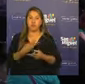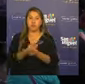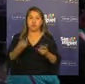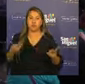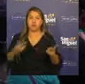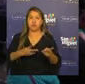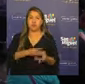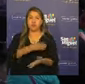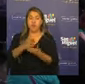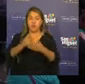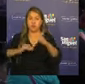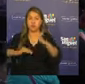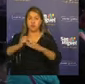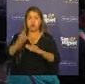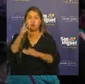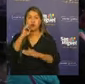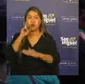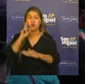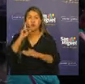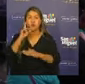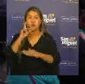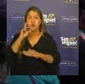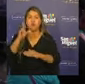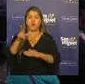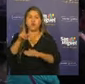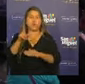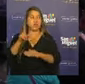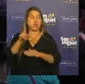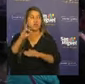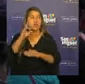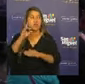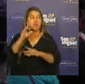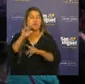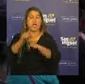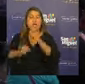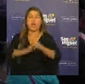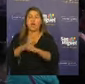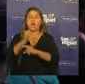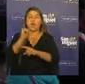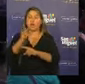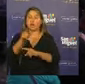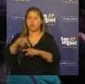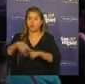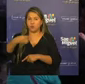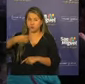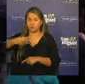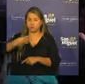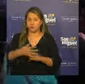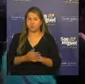tardar en el mes de abril de cada año, de su gestión anual y de la marcha general de la municipalidad.